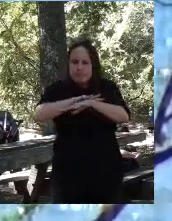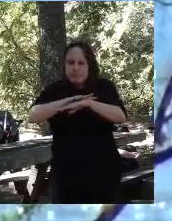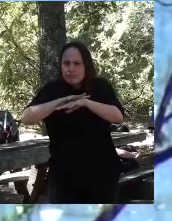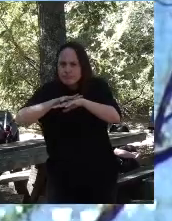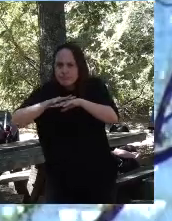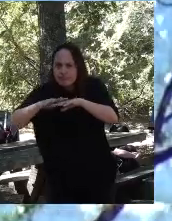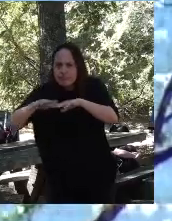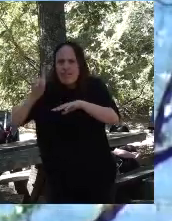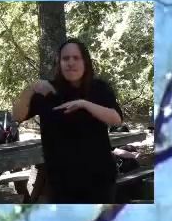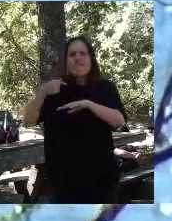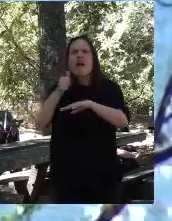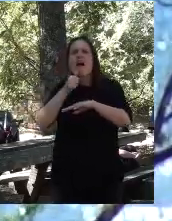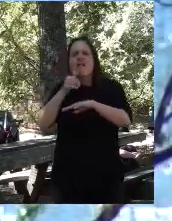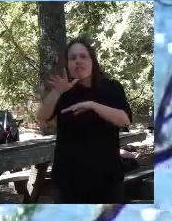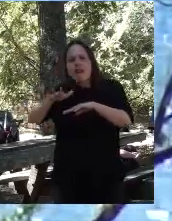plana.